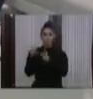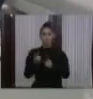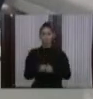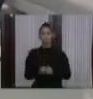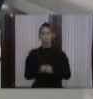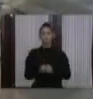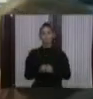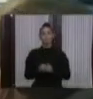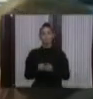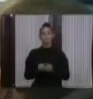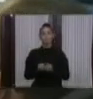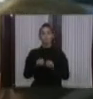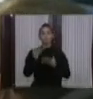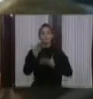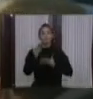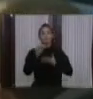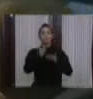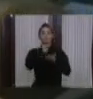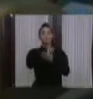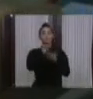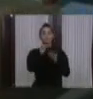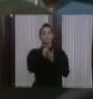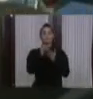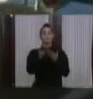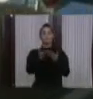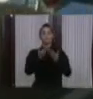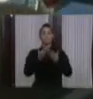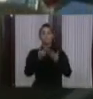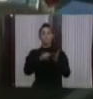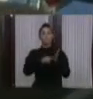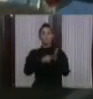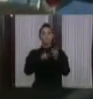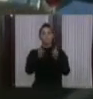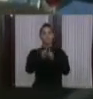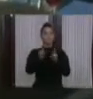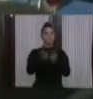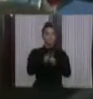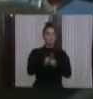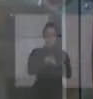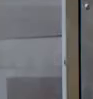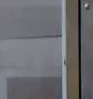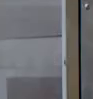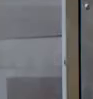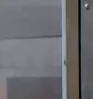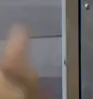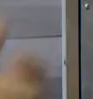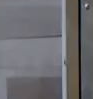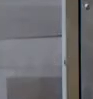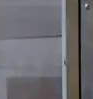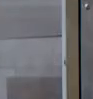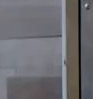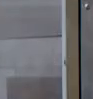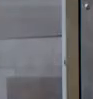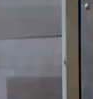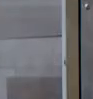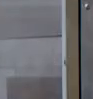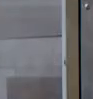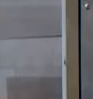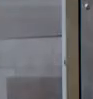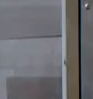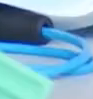nosotros adultos imagínense ustedes tablets o notebook o